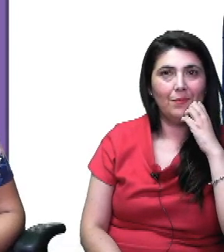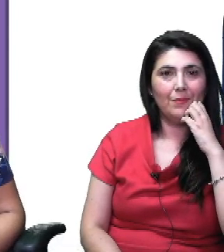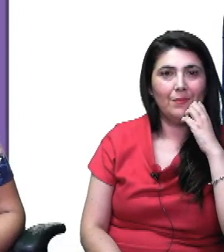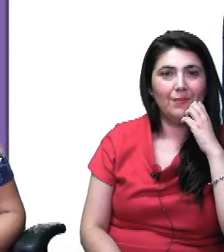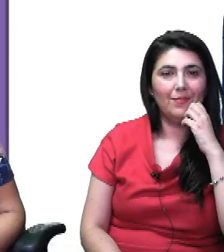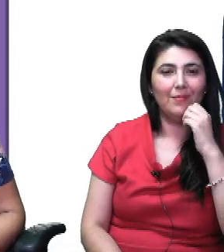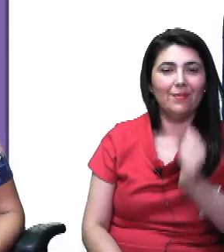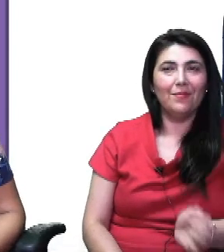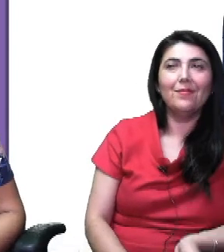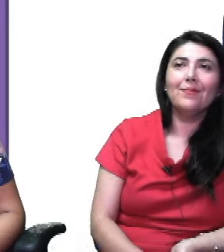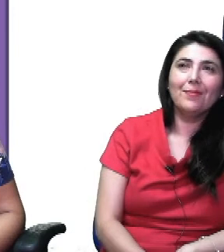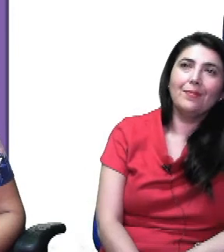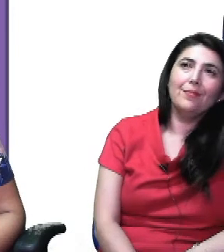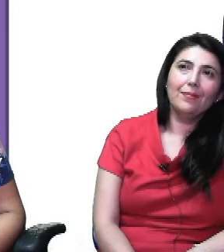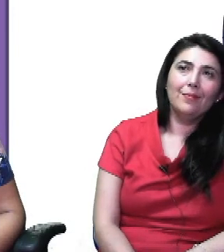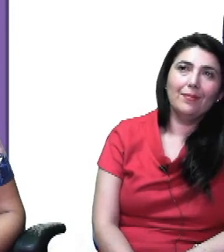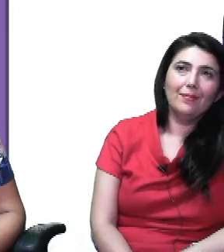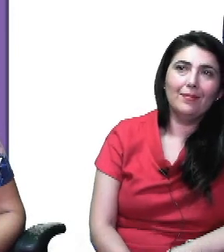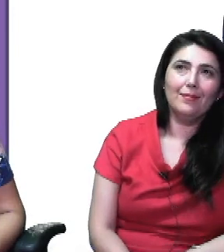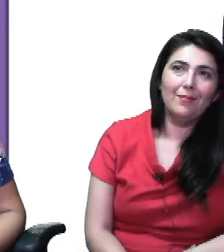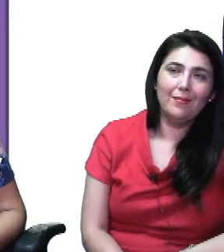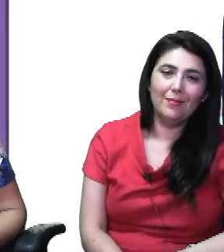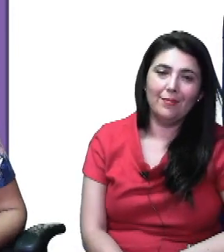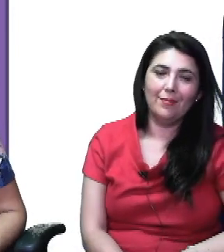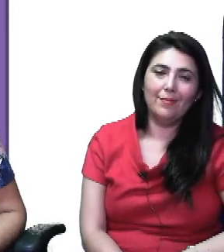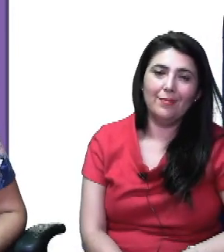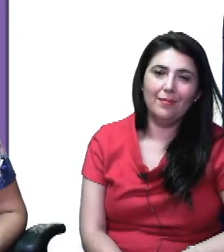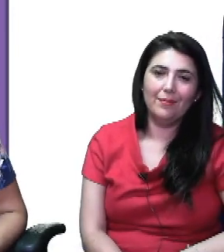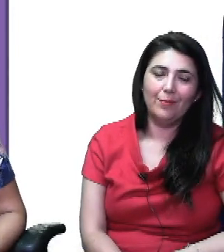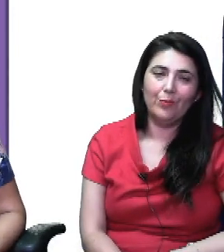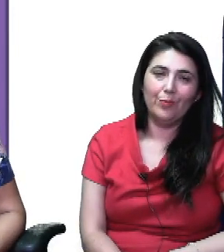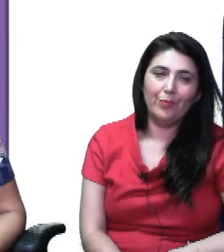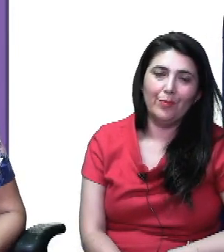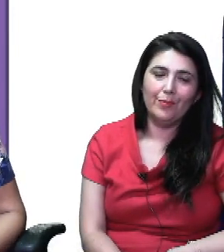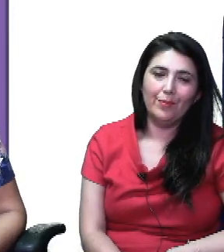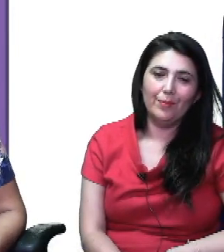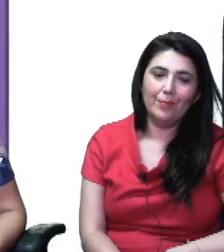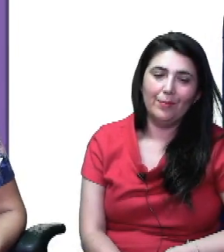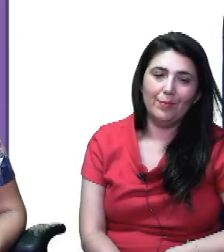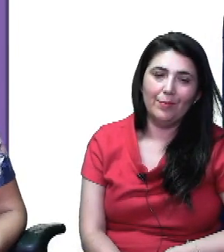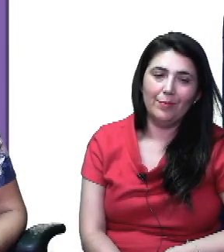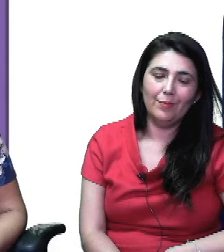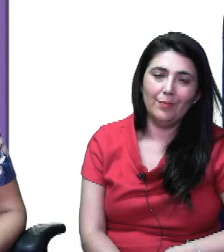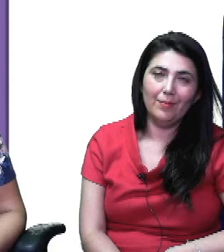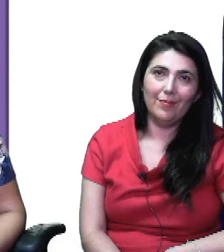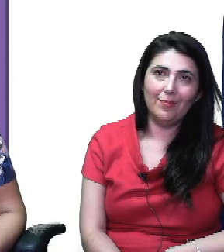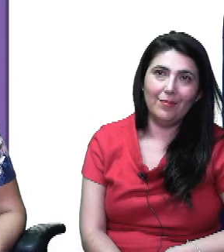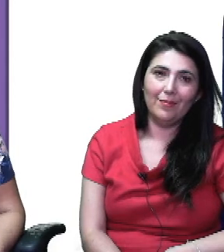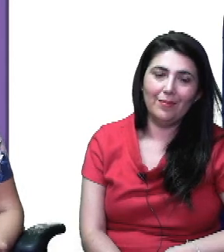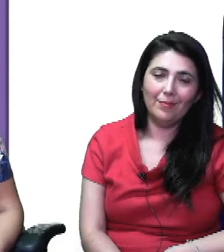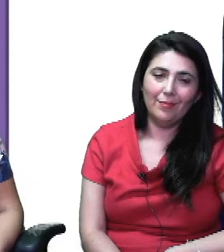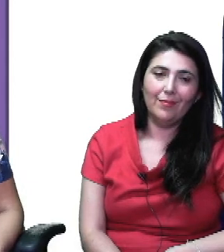presentes dentro de la respuesta y también de la recuperación estén integrados, ¿ya? Y esto es un llamado a la articulación,